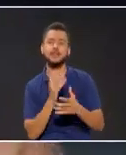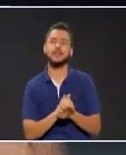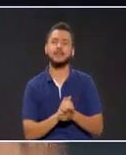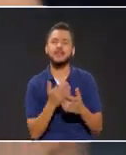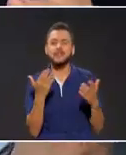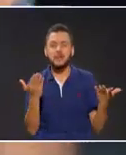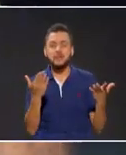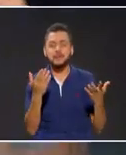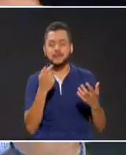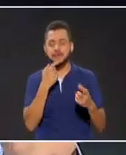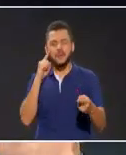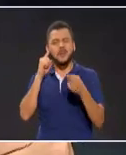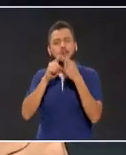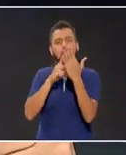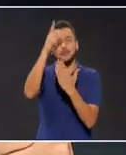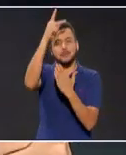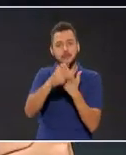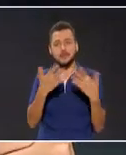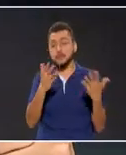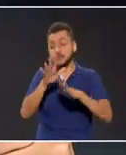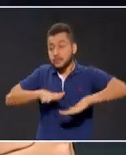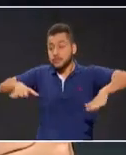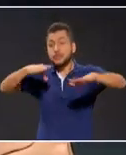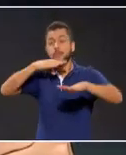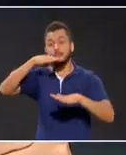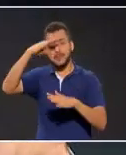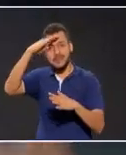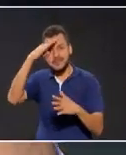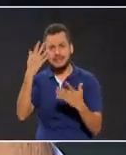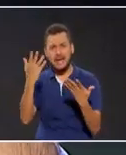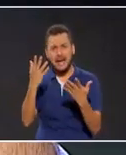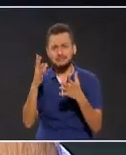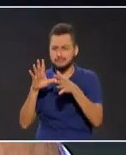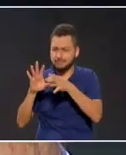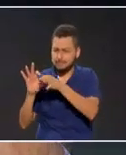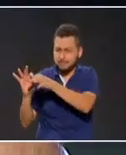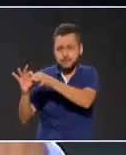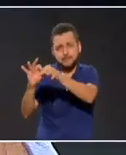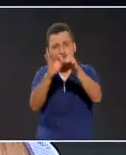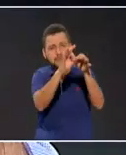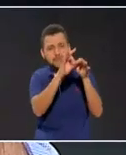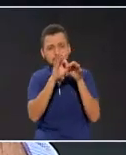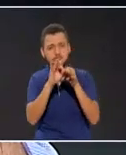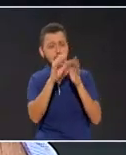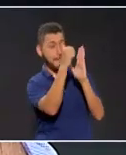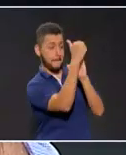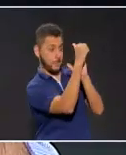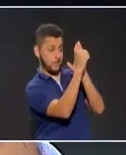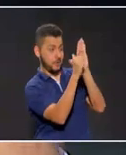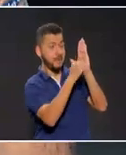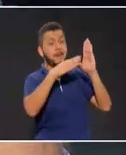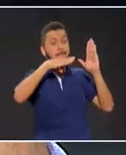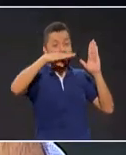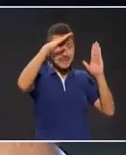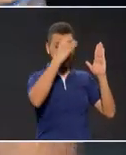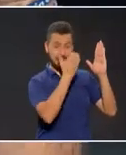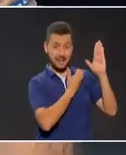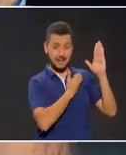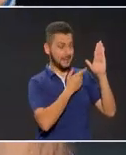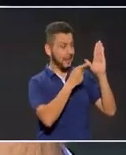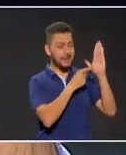de los clubes de vida y donde están las personas adultas, para que los programas que la alcaldía ofrece en